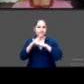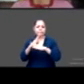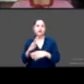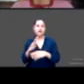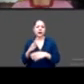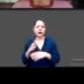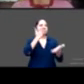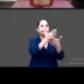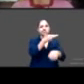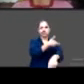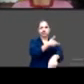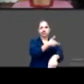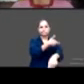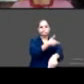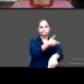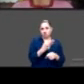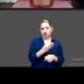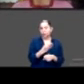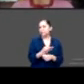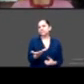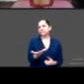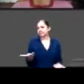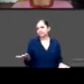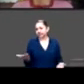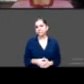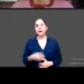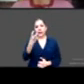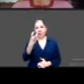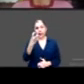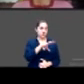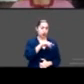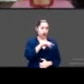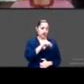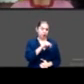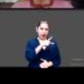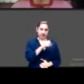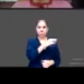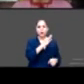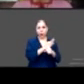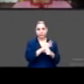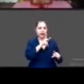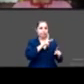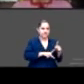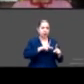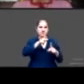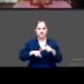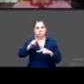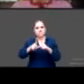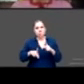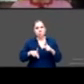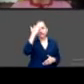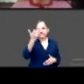estimación y solamente podemos trabajar con la población de 15 a 19 dado esta cuestión que también mencionó Carla que no tenemos